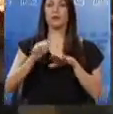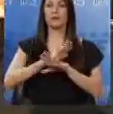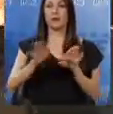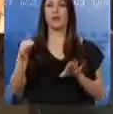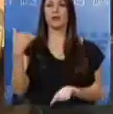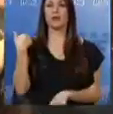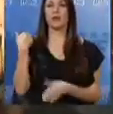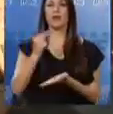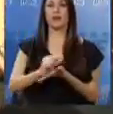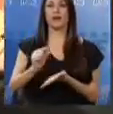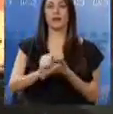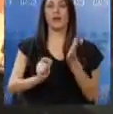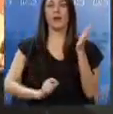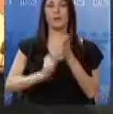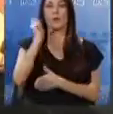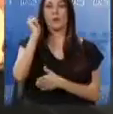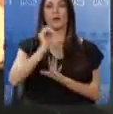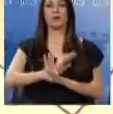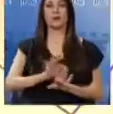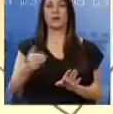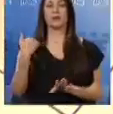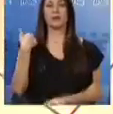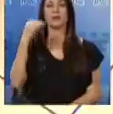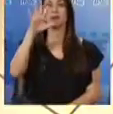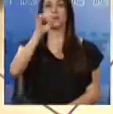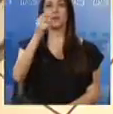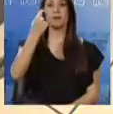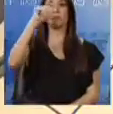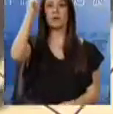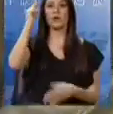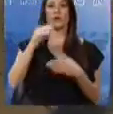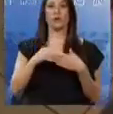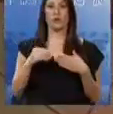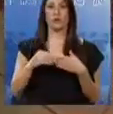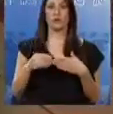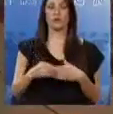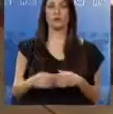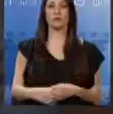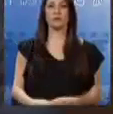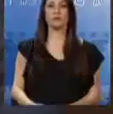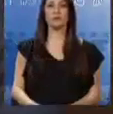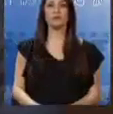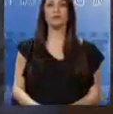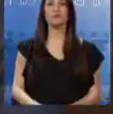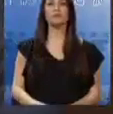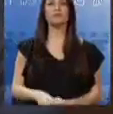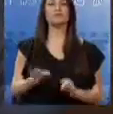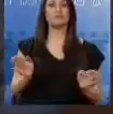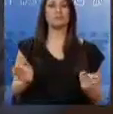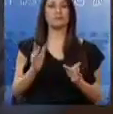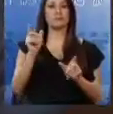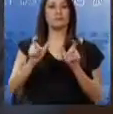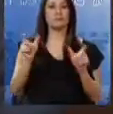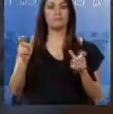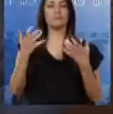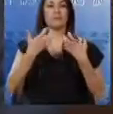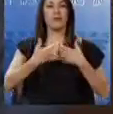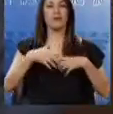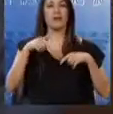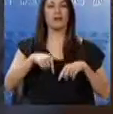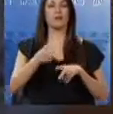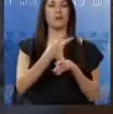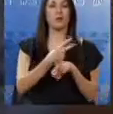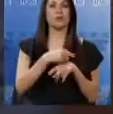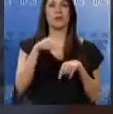con un crédito aprobado del BID por 50 millones de dólares. Realmente se va a motivar muchísimo más la gente para poder seguir colocando y